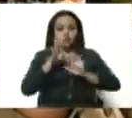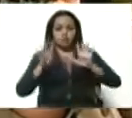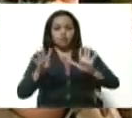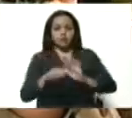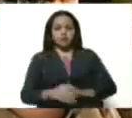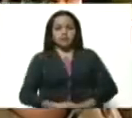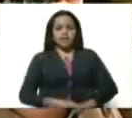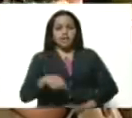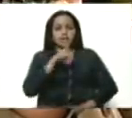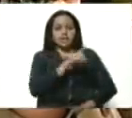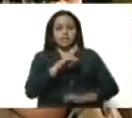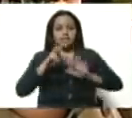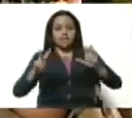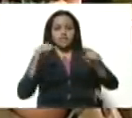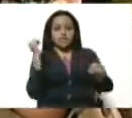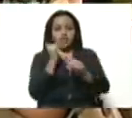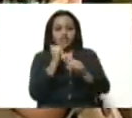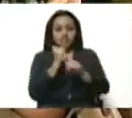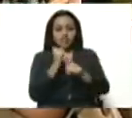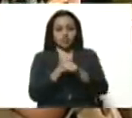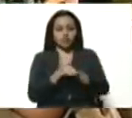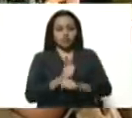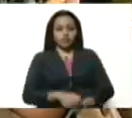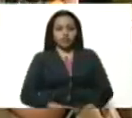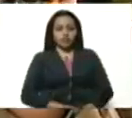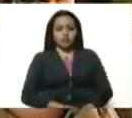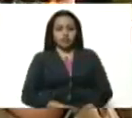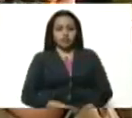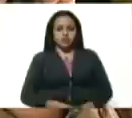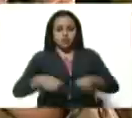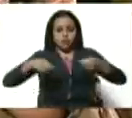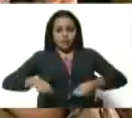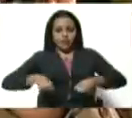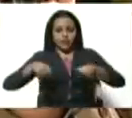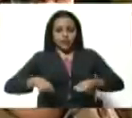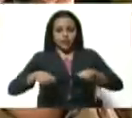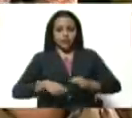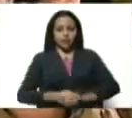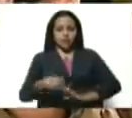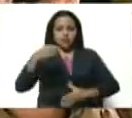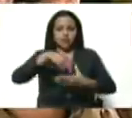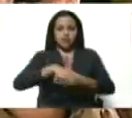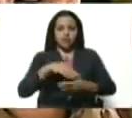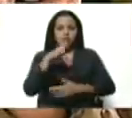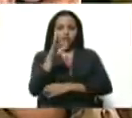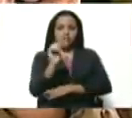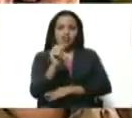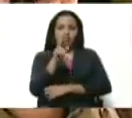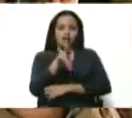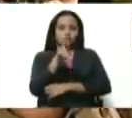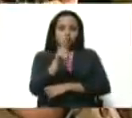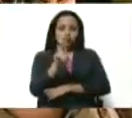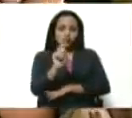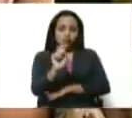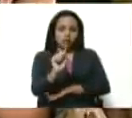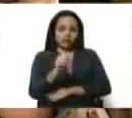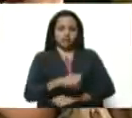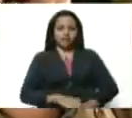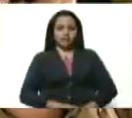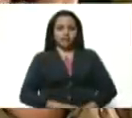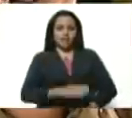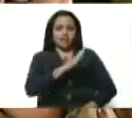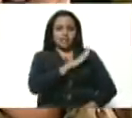17 son trabajadores y trabajadoras de un supermercado del municipio baruta el supermercado donde